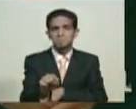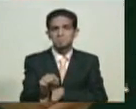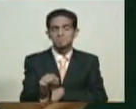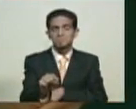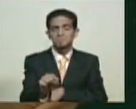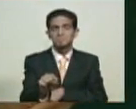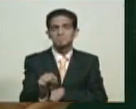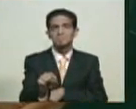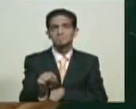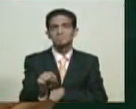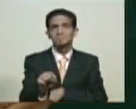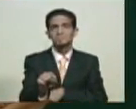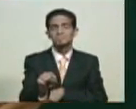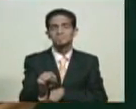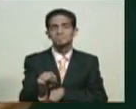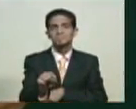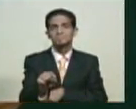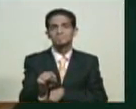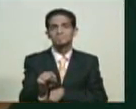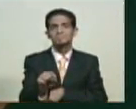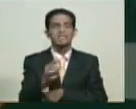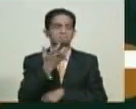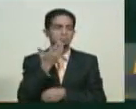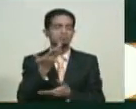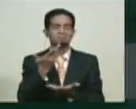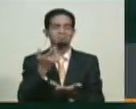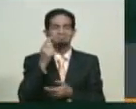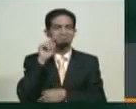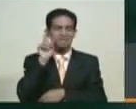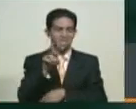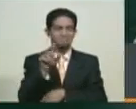barril, para poder medir lo bajo que ha sido.